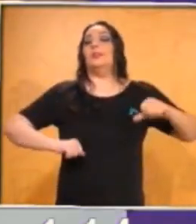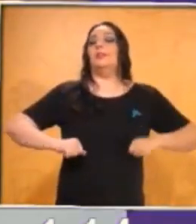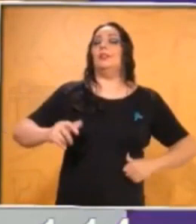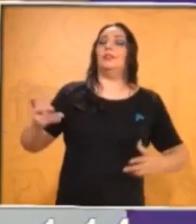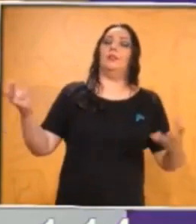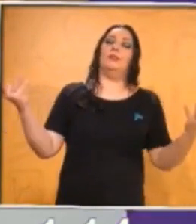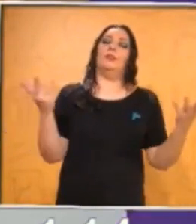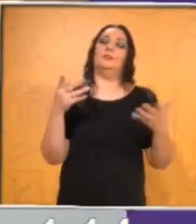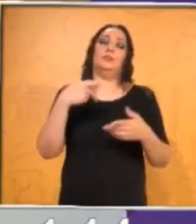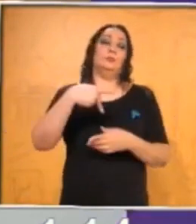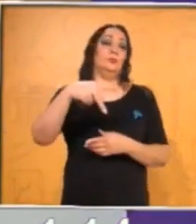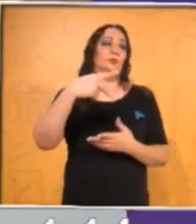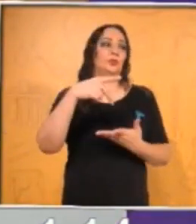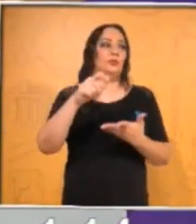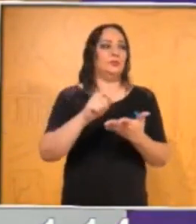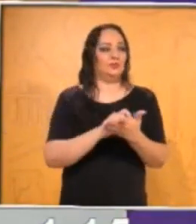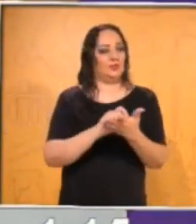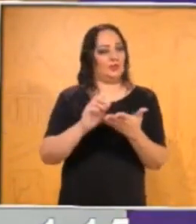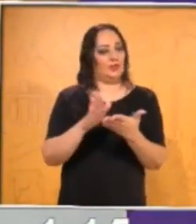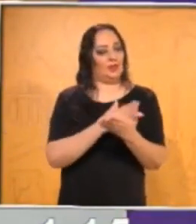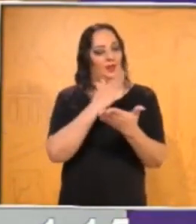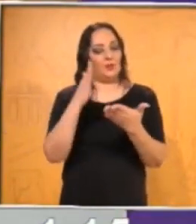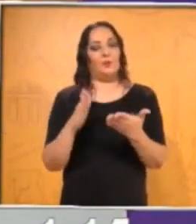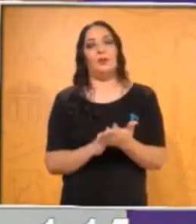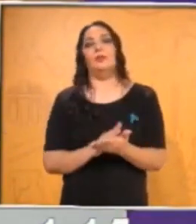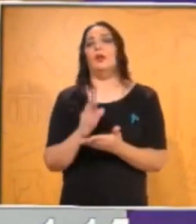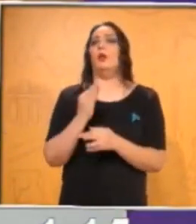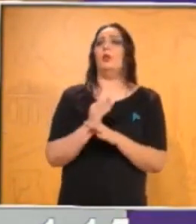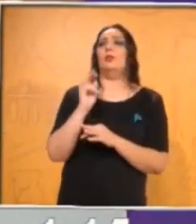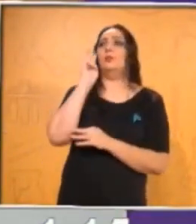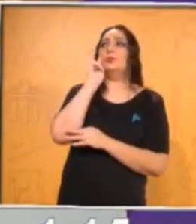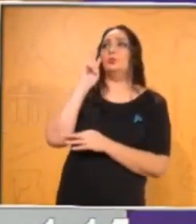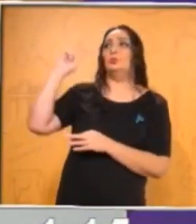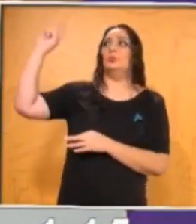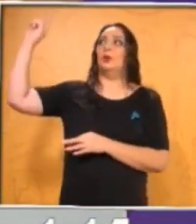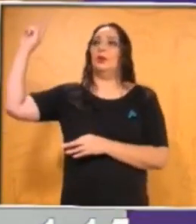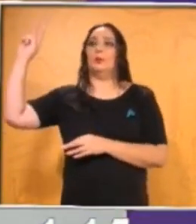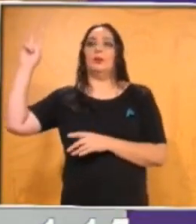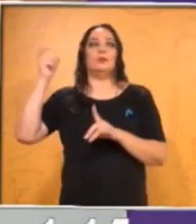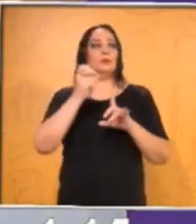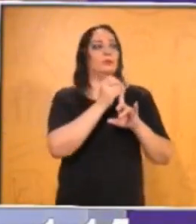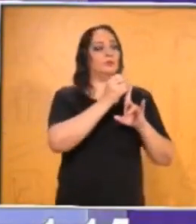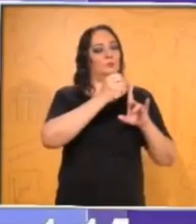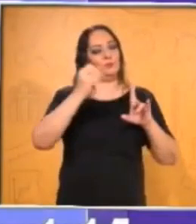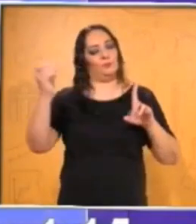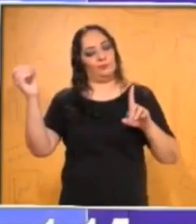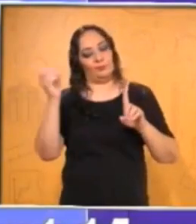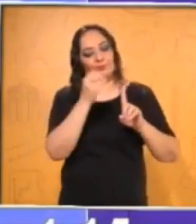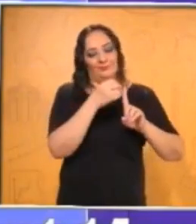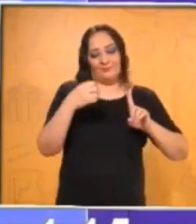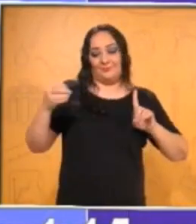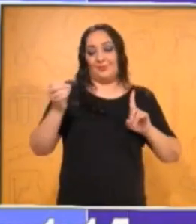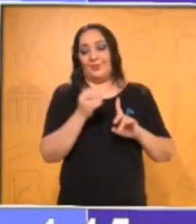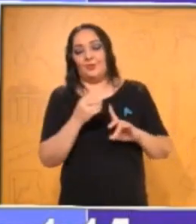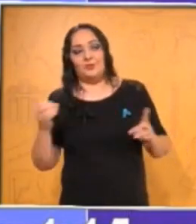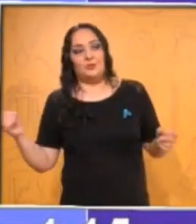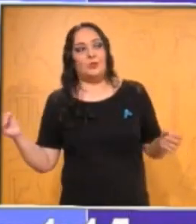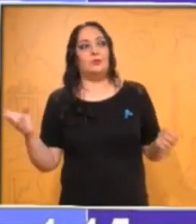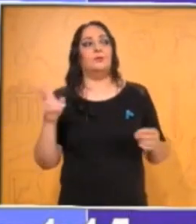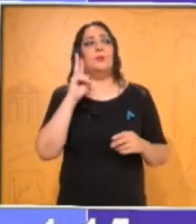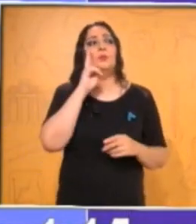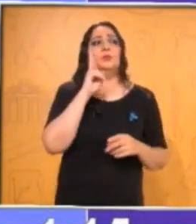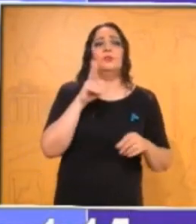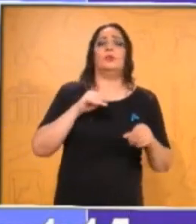realizar en su libreta. Van a observar en pantalla unas oraciones de las cuales vamos a definir si se